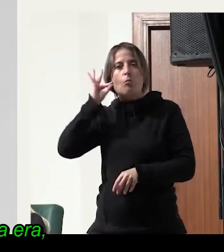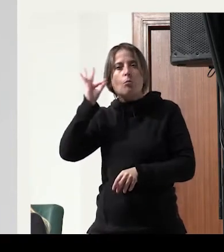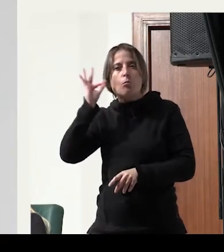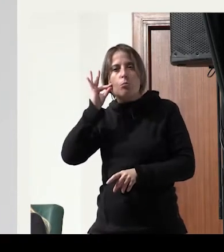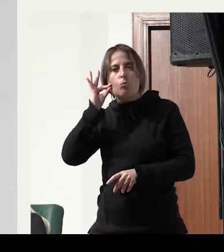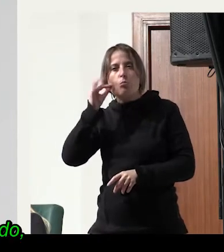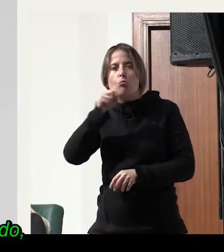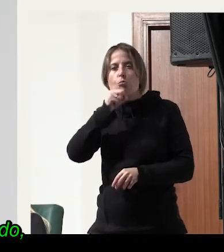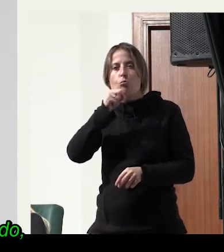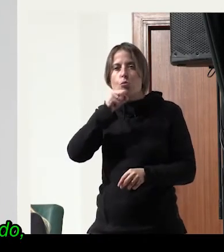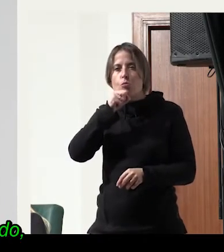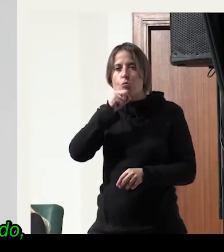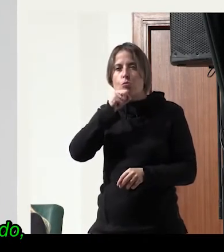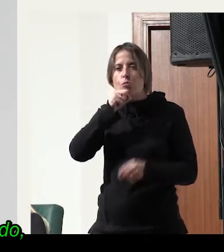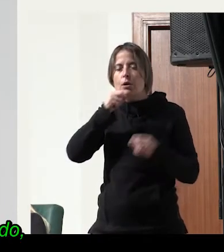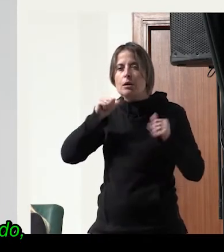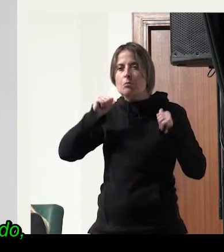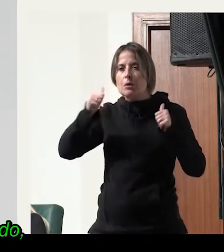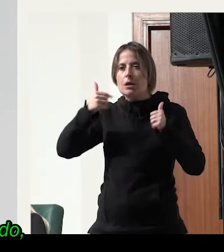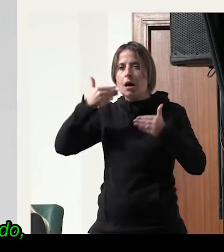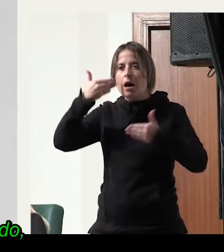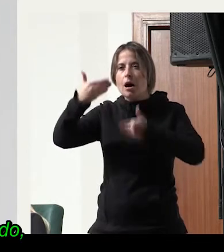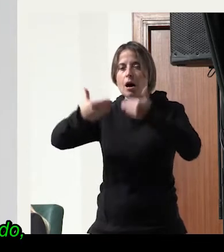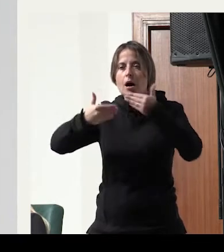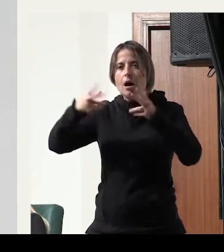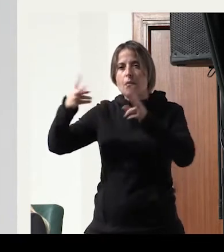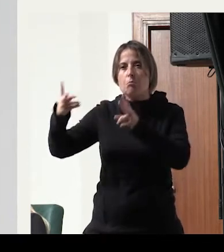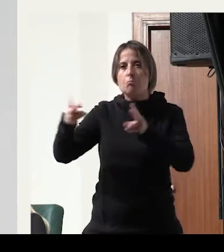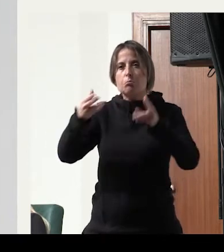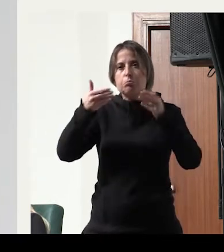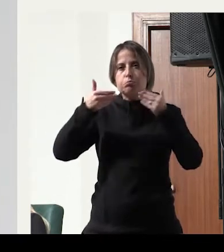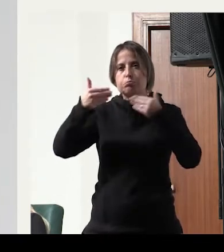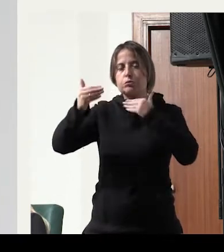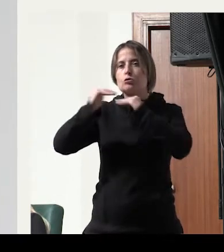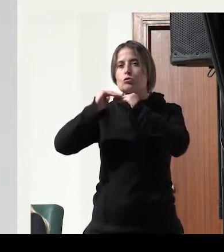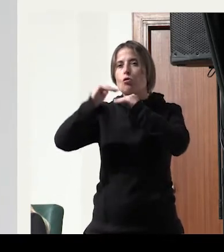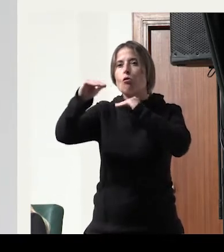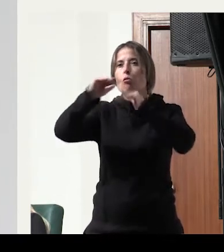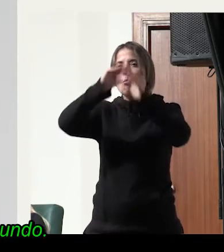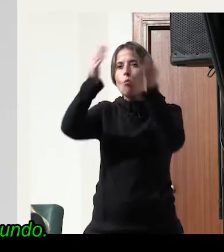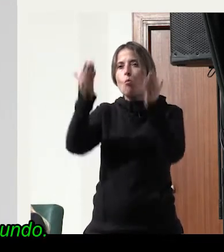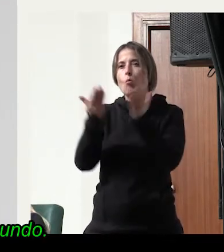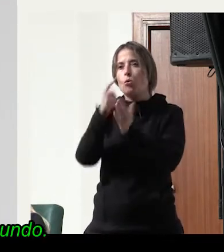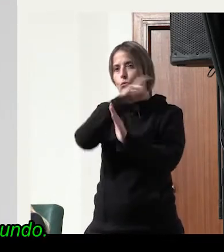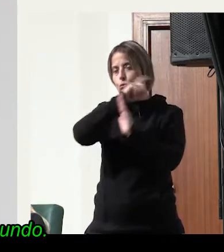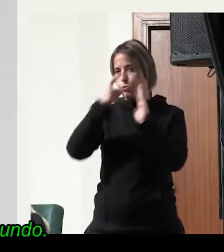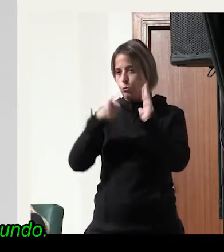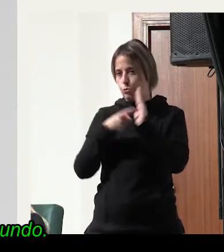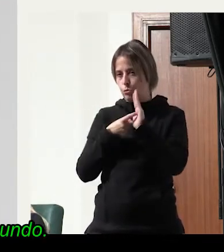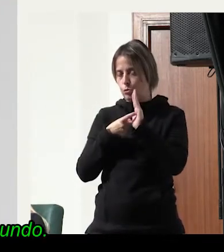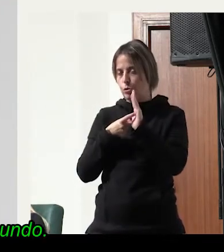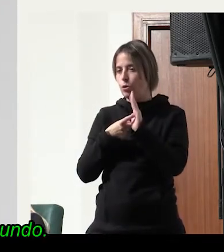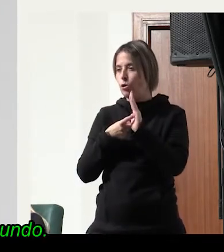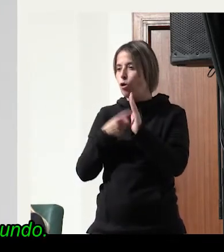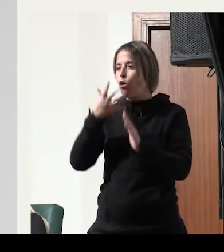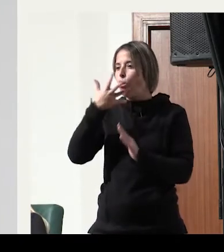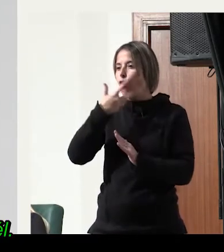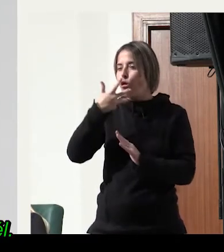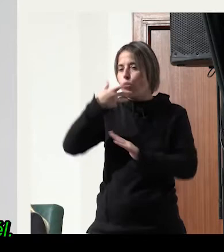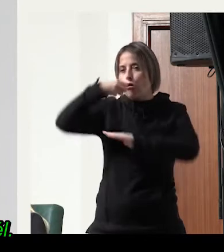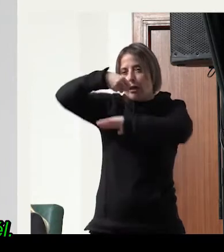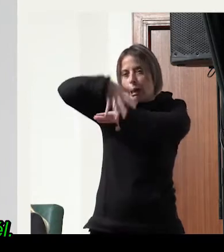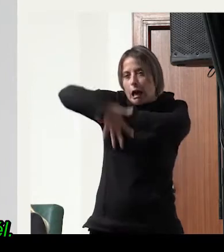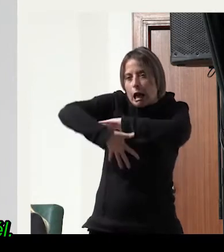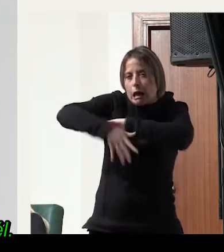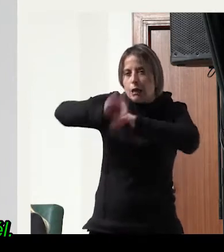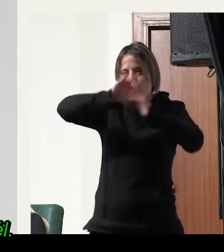era en el camino hacia un mundo más equilibrado, más completo. Conoce bien las raíces de ese mundo.